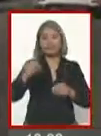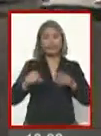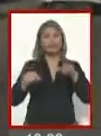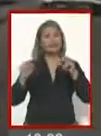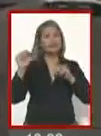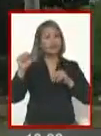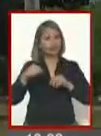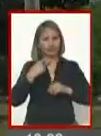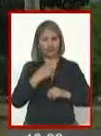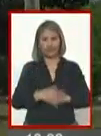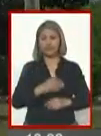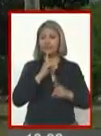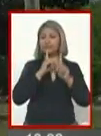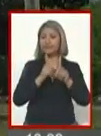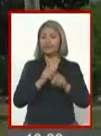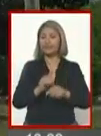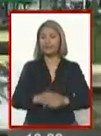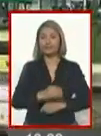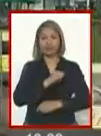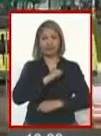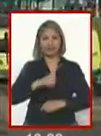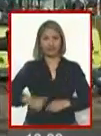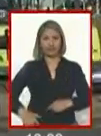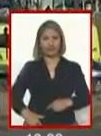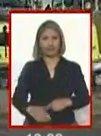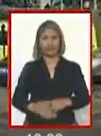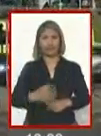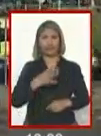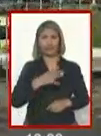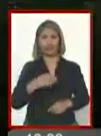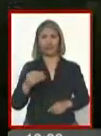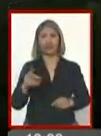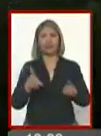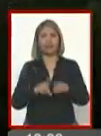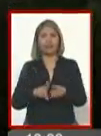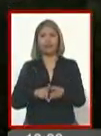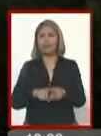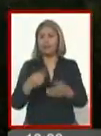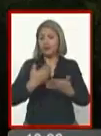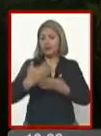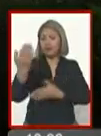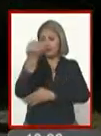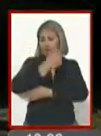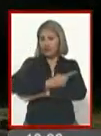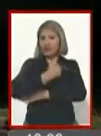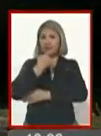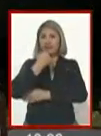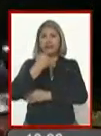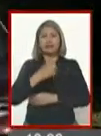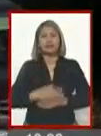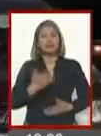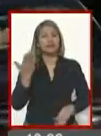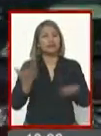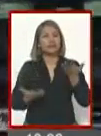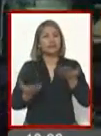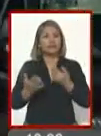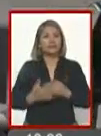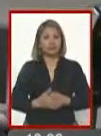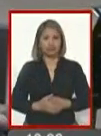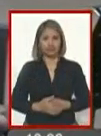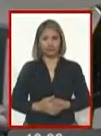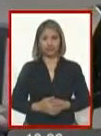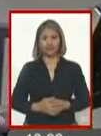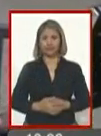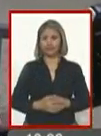sí ese es un mandato y una instrucción del alcalde y lógicamente en los próximos días seguramente esa situación va a